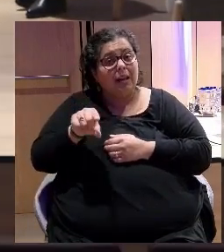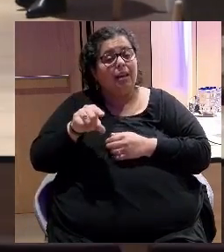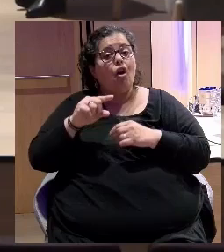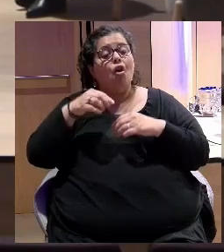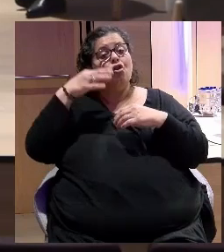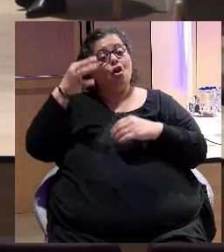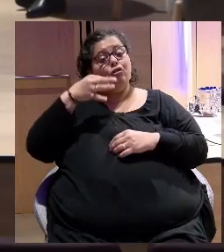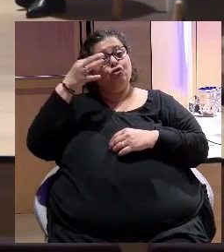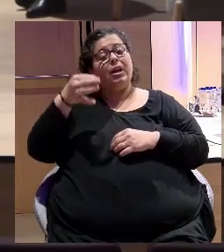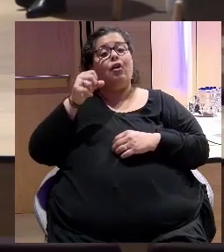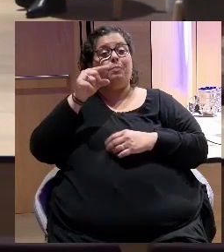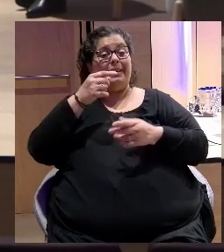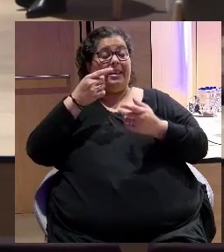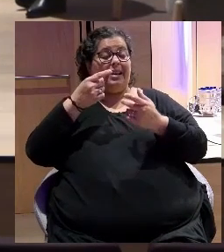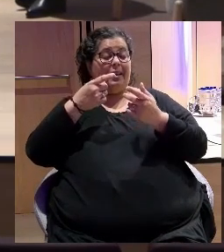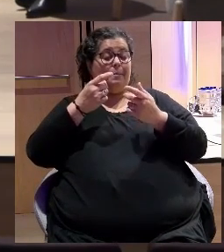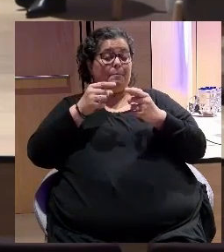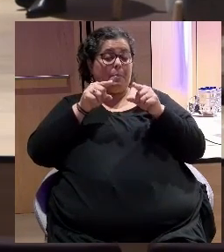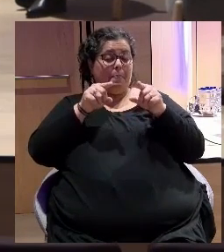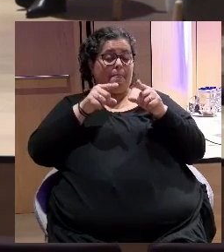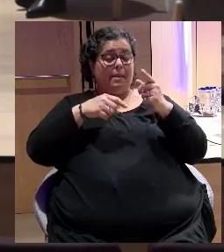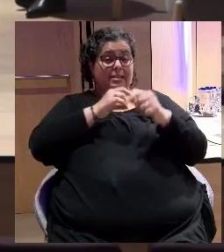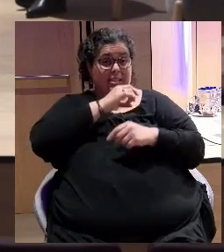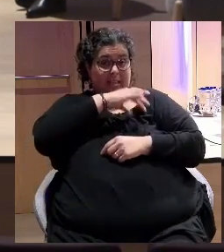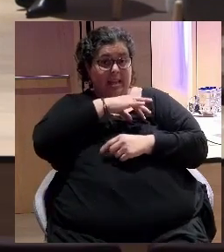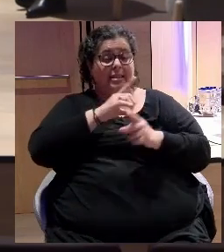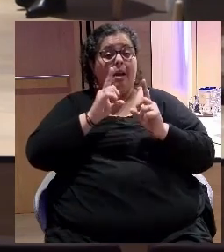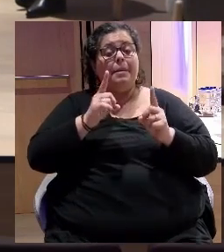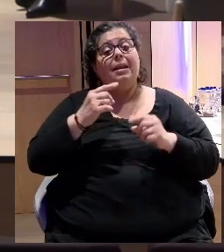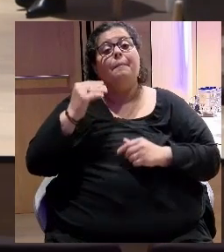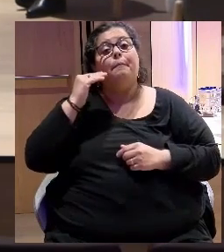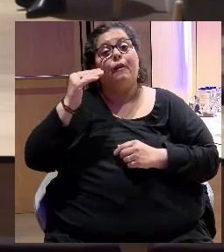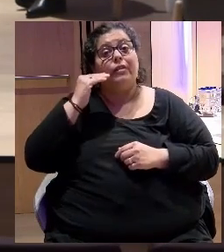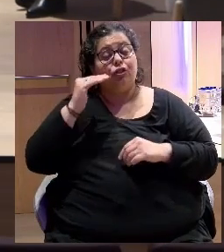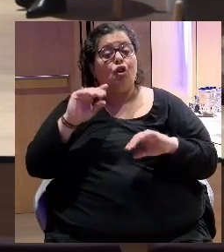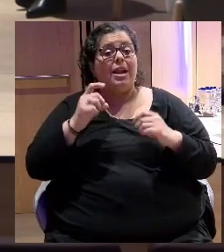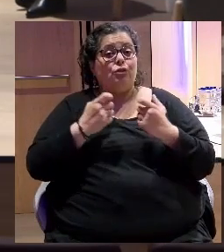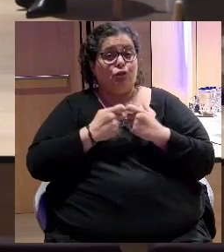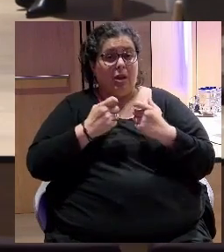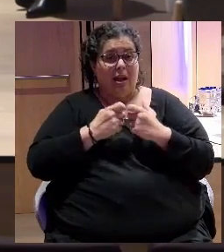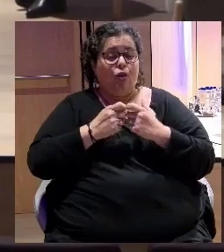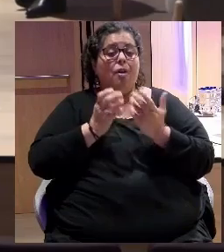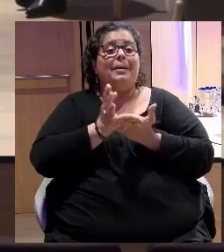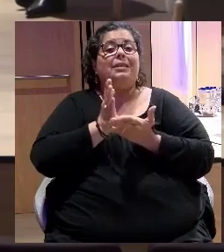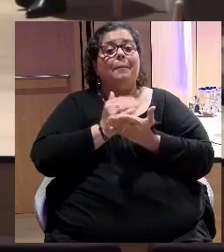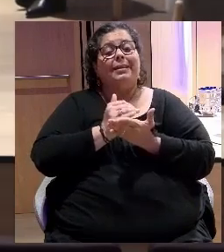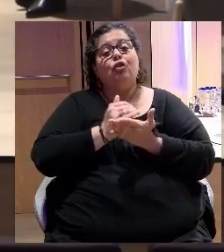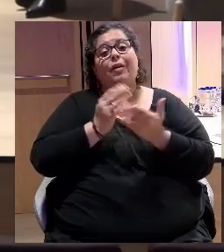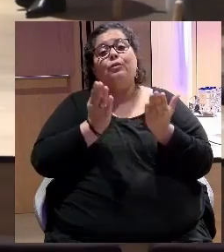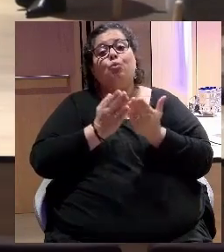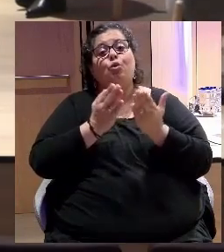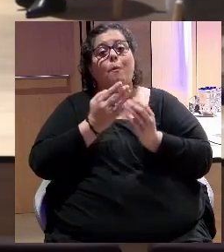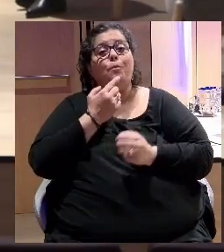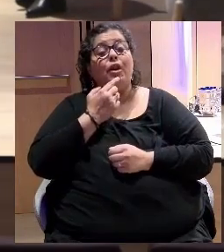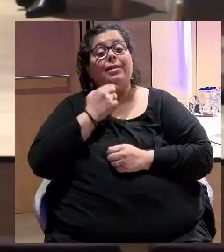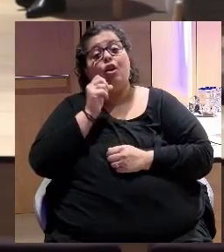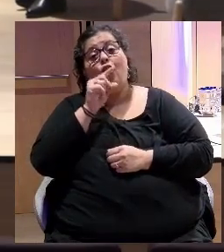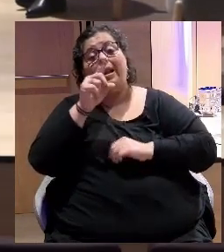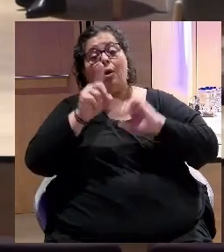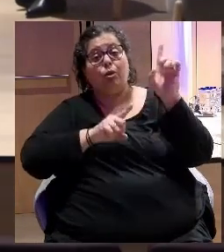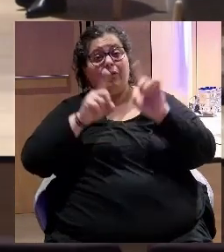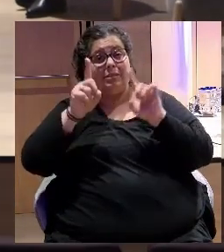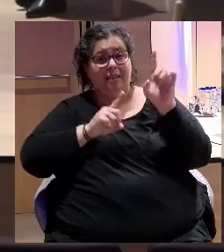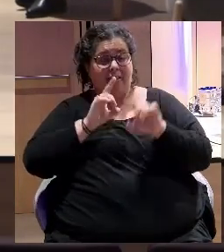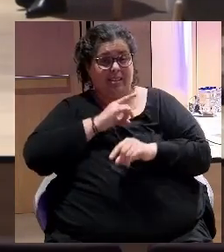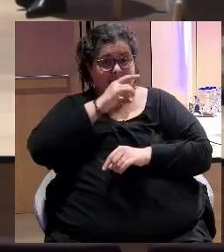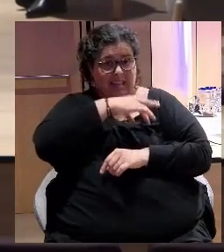para la Transparencia de Chile y profesor asociado del Departamento de Estudios Políticos de la Universidad de Santiago de Chile. Es